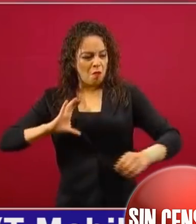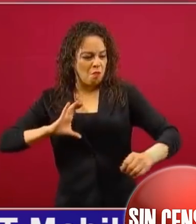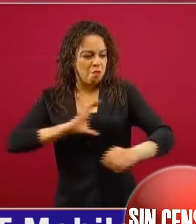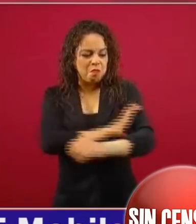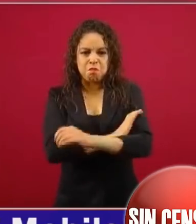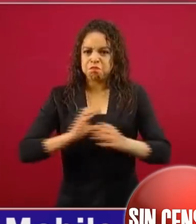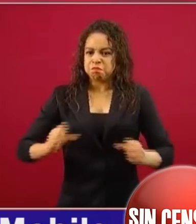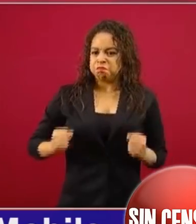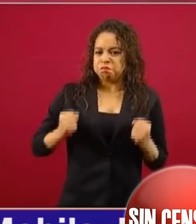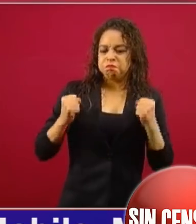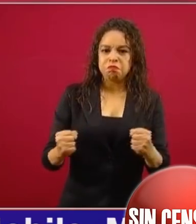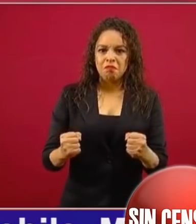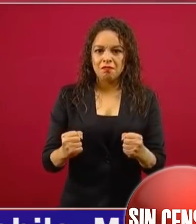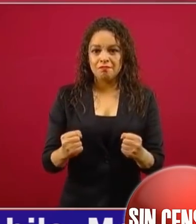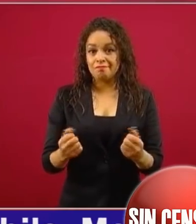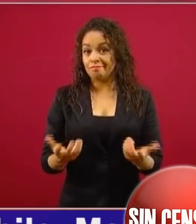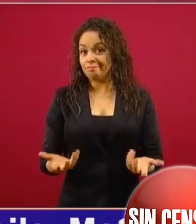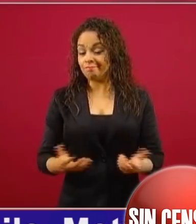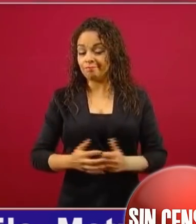todopoderosos,